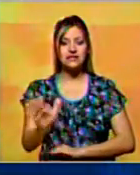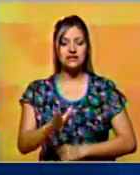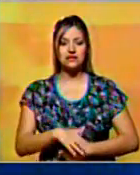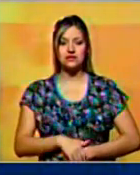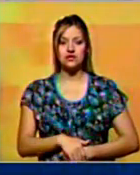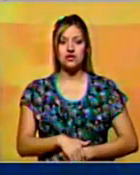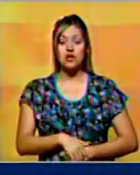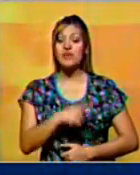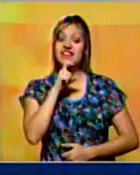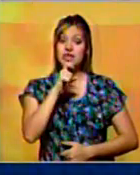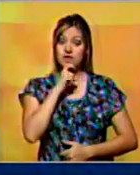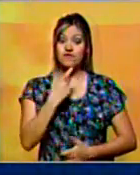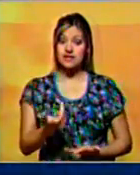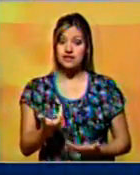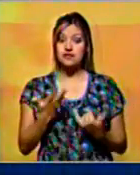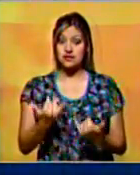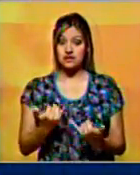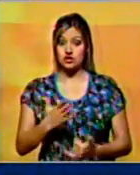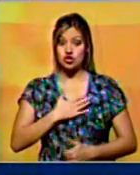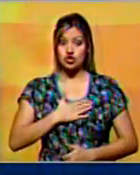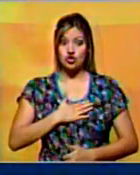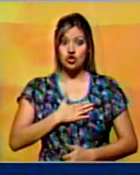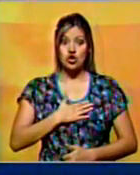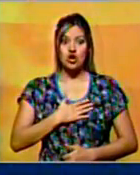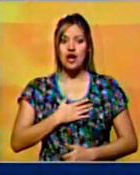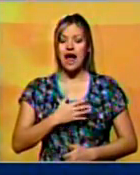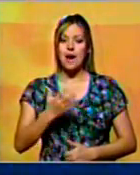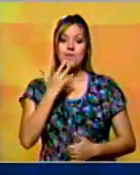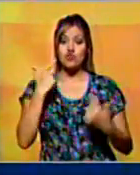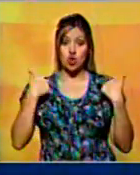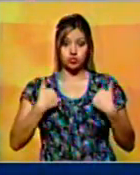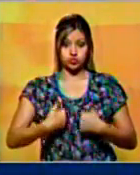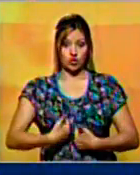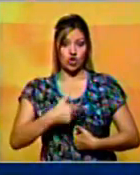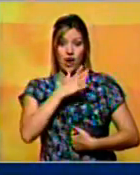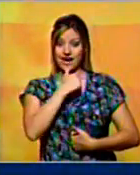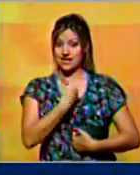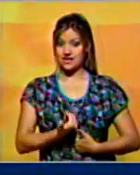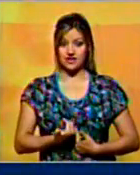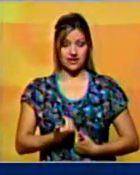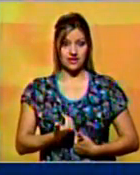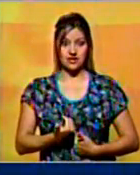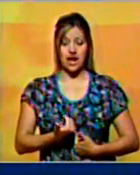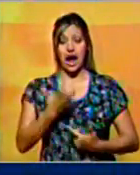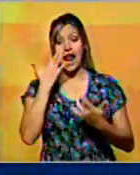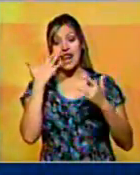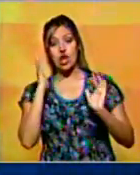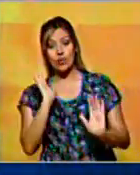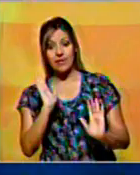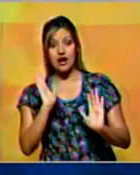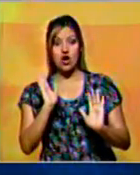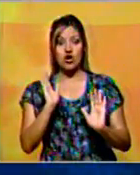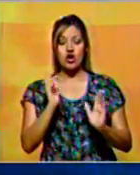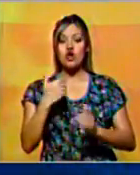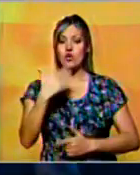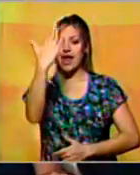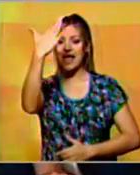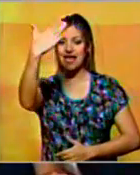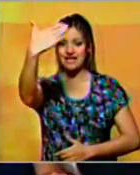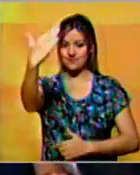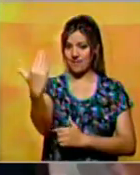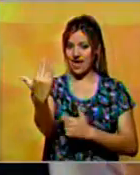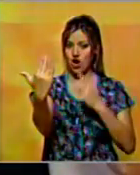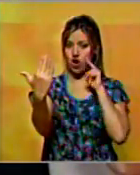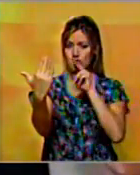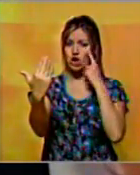Es bastante difícil porque ya que no uso ropa descotada, de repente me veo al espejo y me pongo a